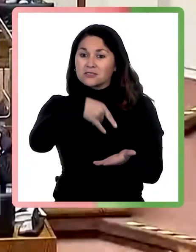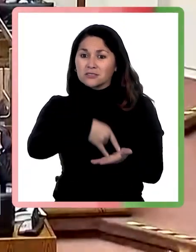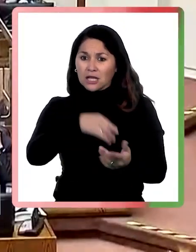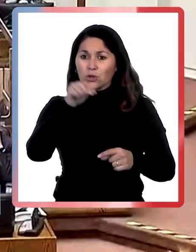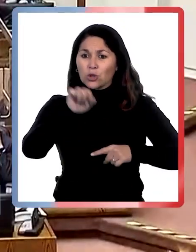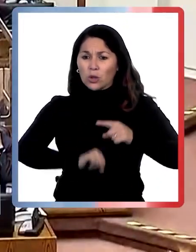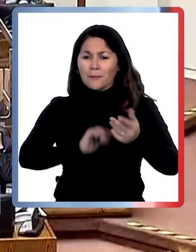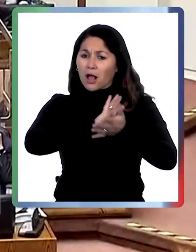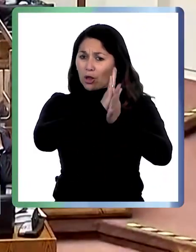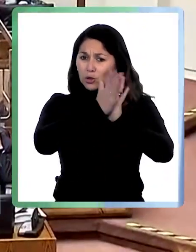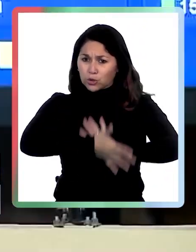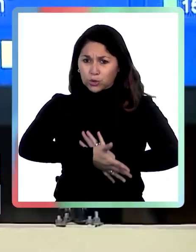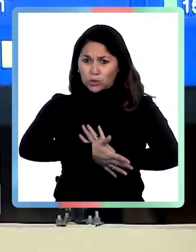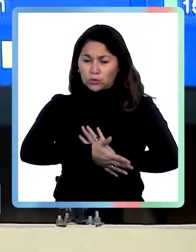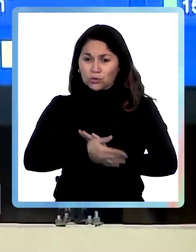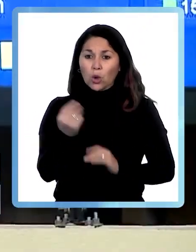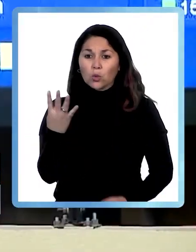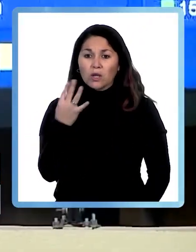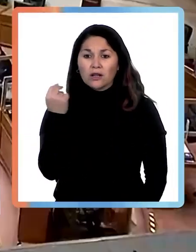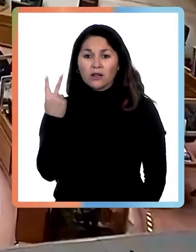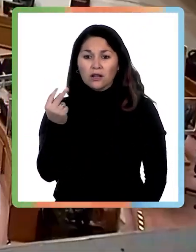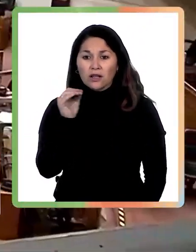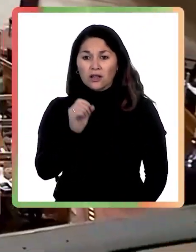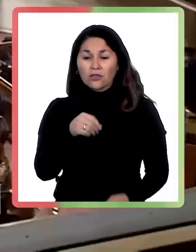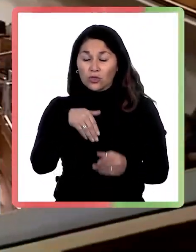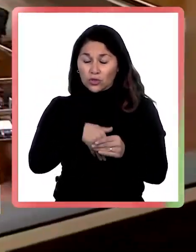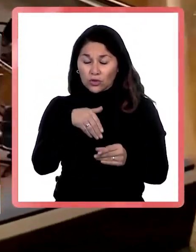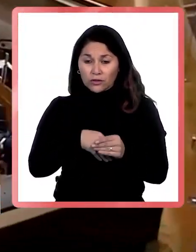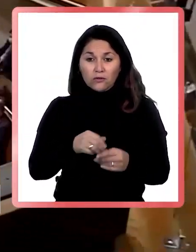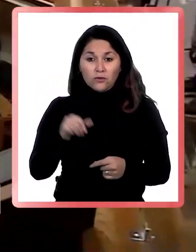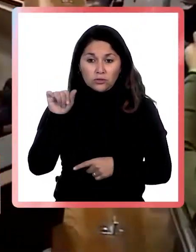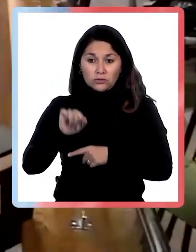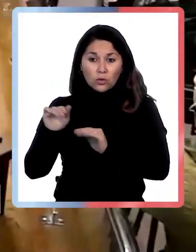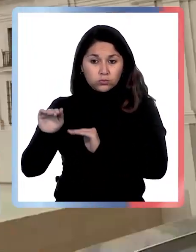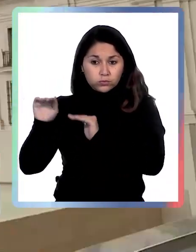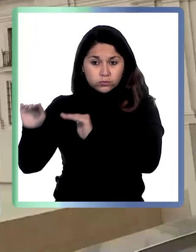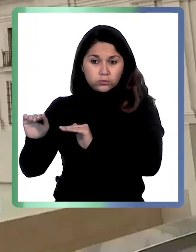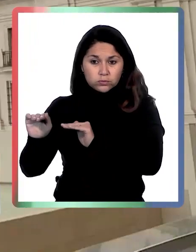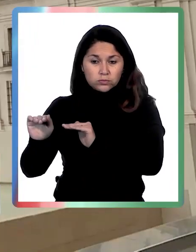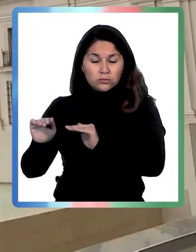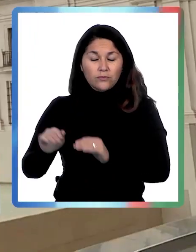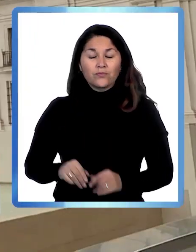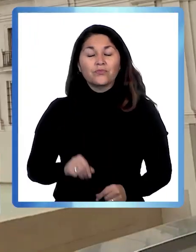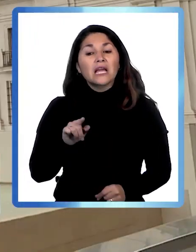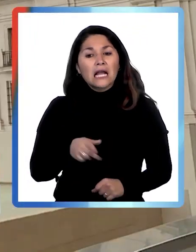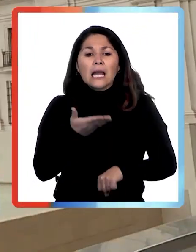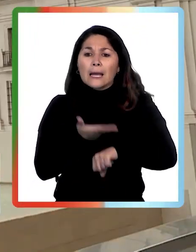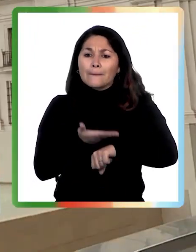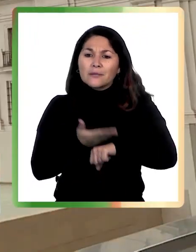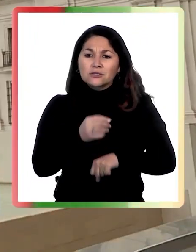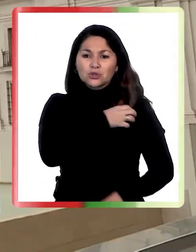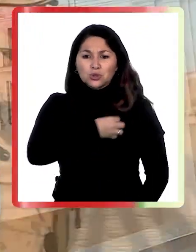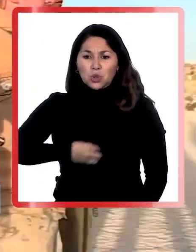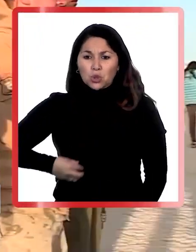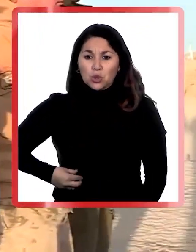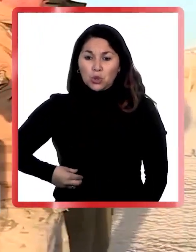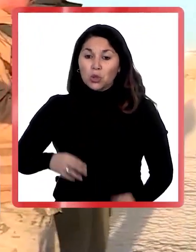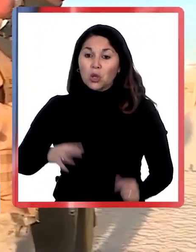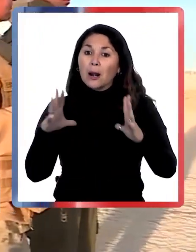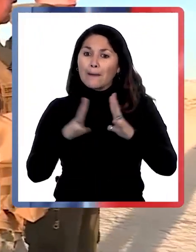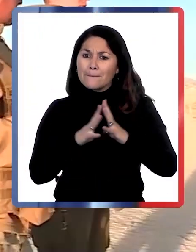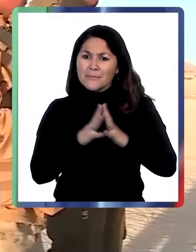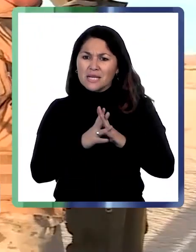senado aprobó por una unanimidad con 42 votos a favor Y ninguno en contra la prórroga solicitada por el gobierno para que